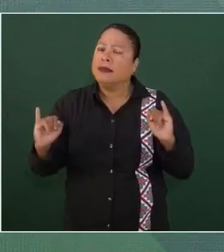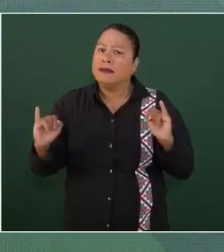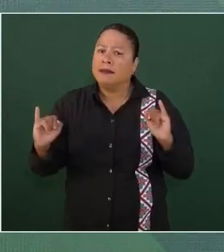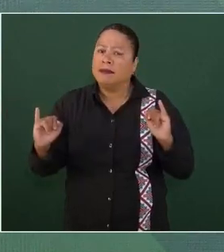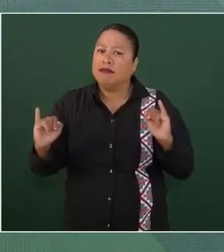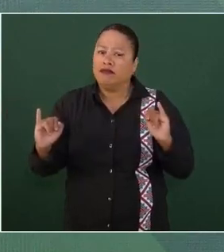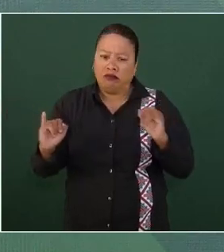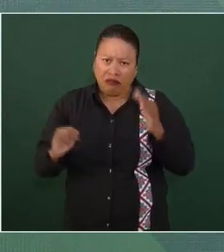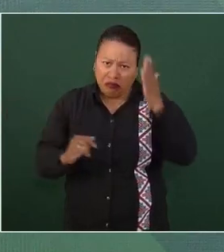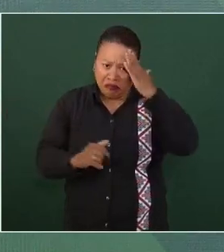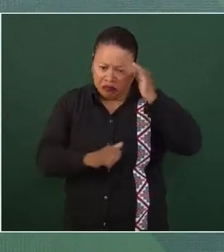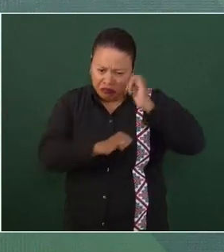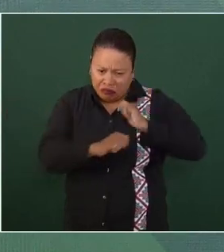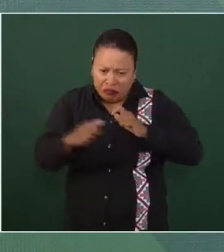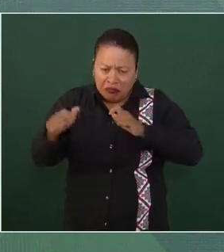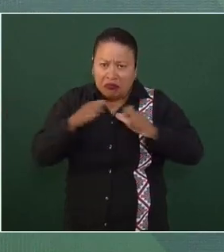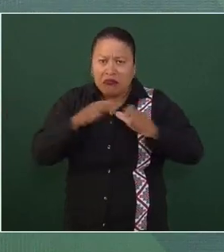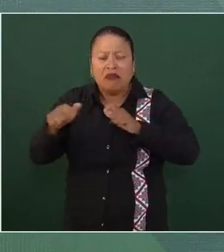soberano